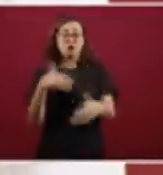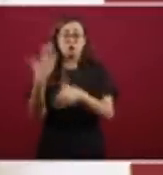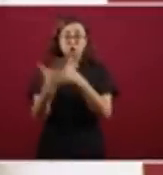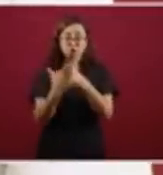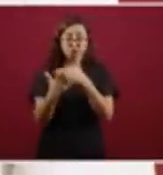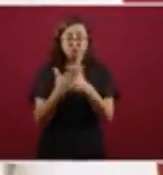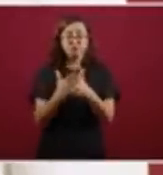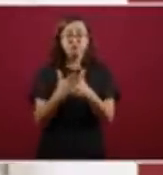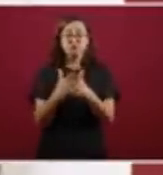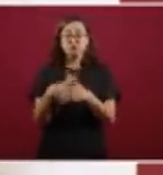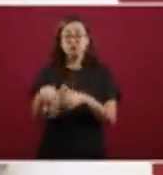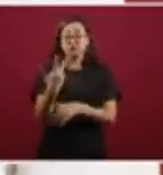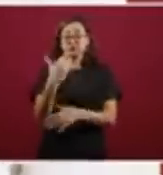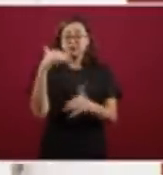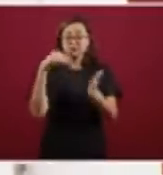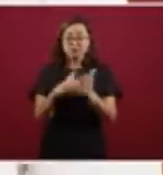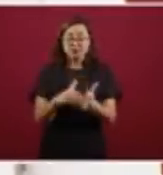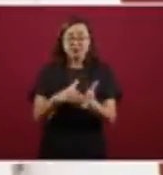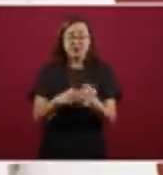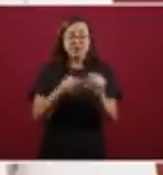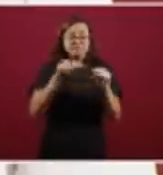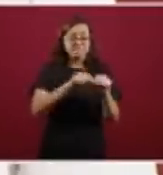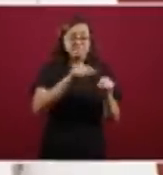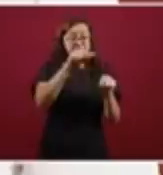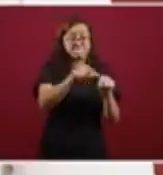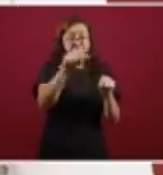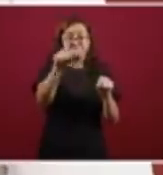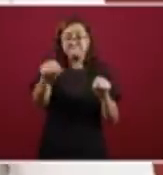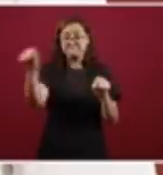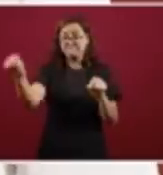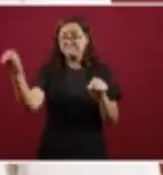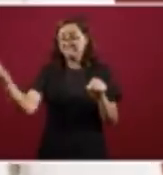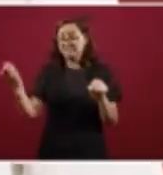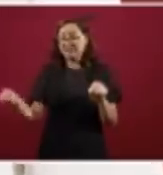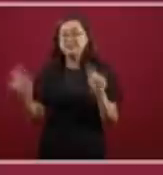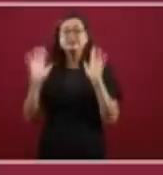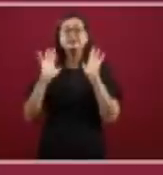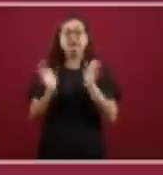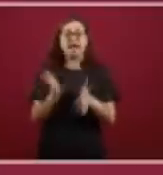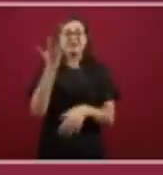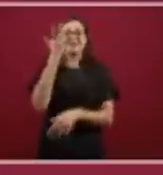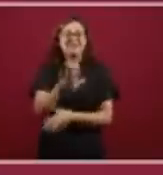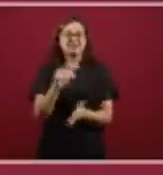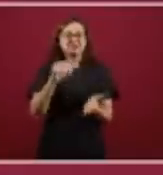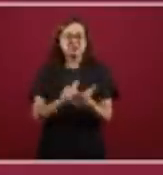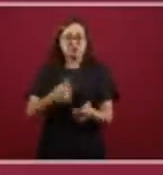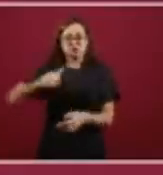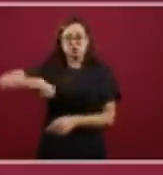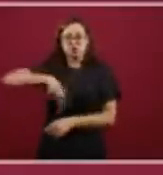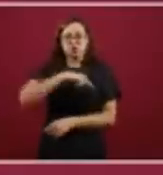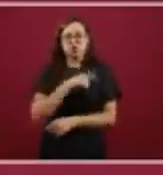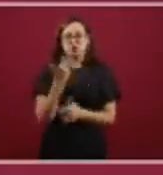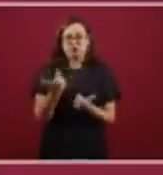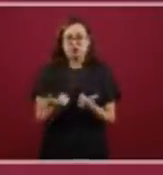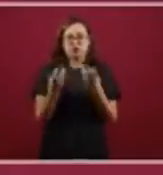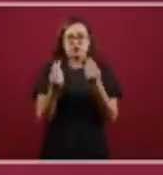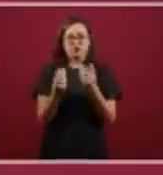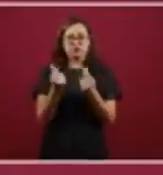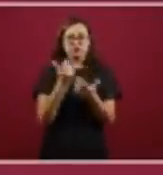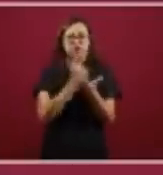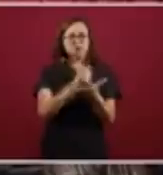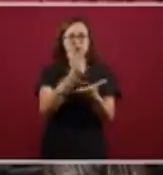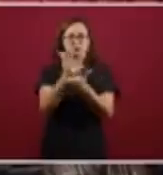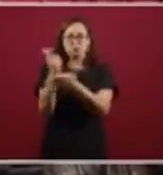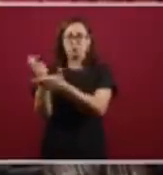10,000 puntos son los puntos donde hoy hacemos el operativo en efectivo. Y el modelo del